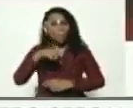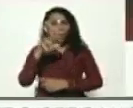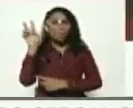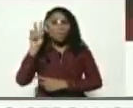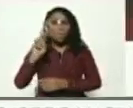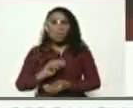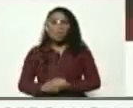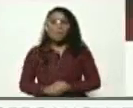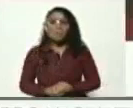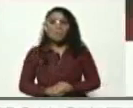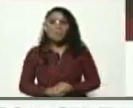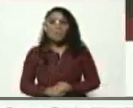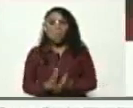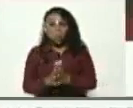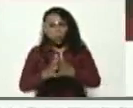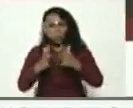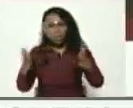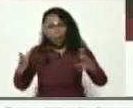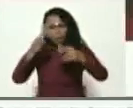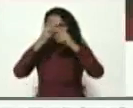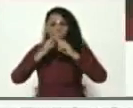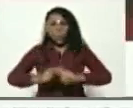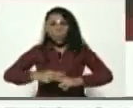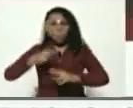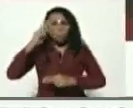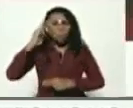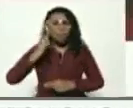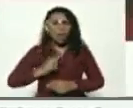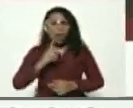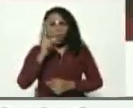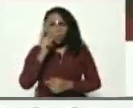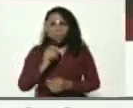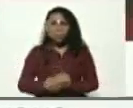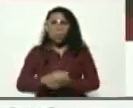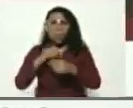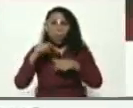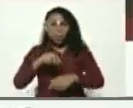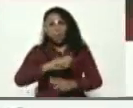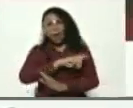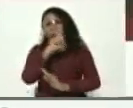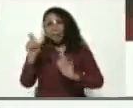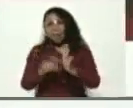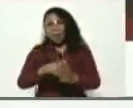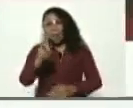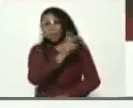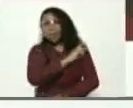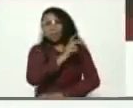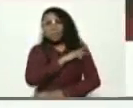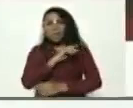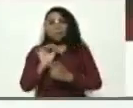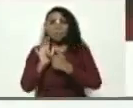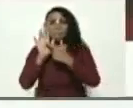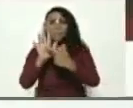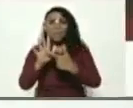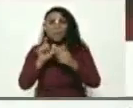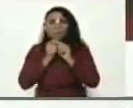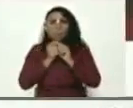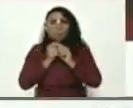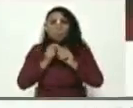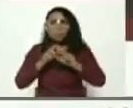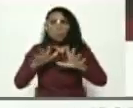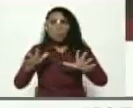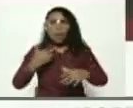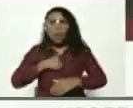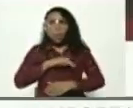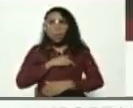Venezuela, un gran honor para los bolivarianos. Hoy, general en jefe, transmita, por favor, extienda a